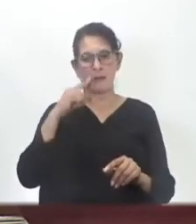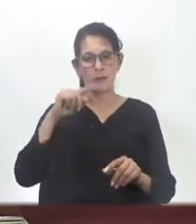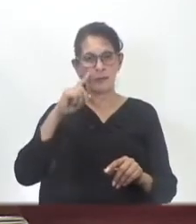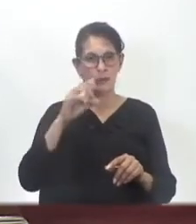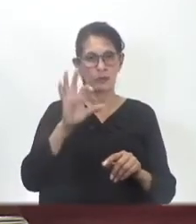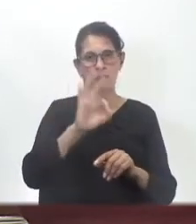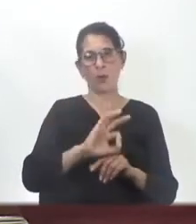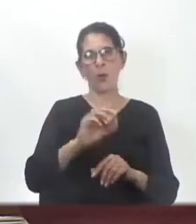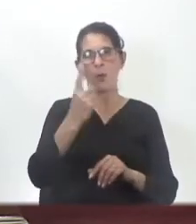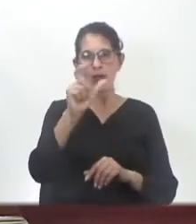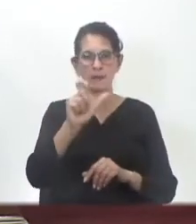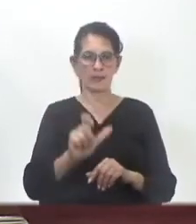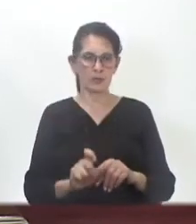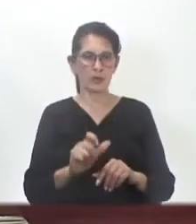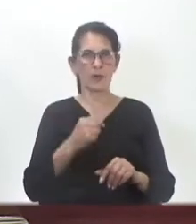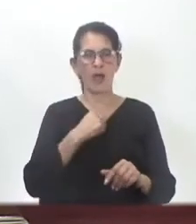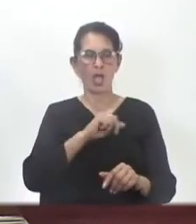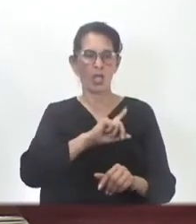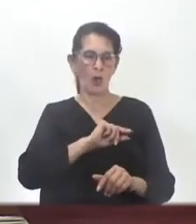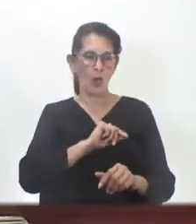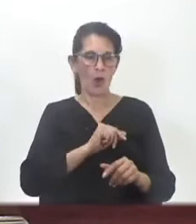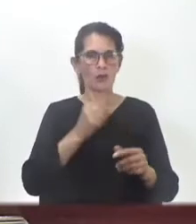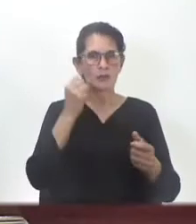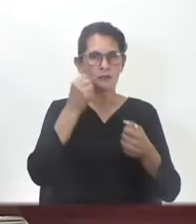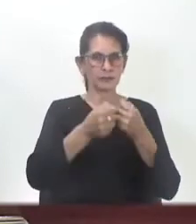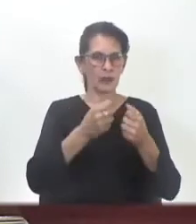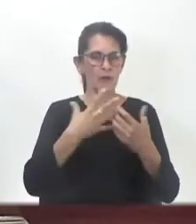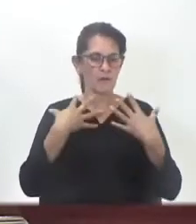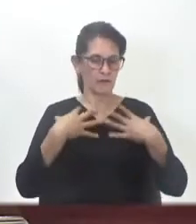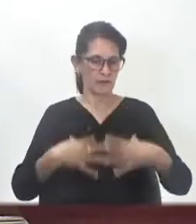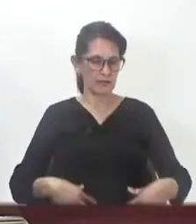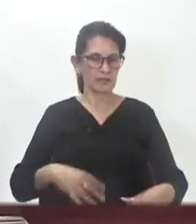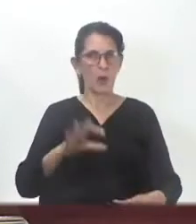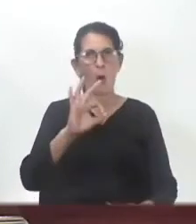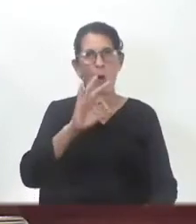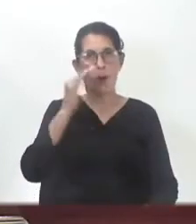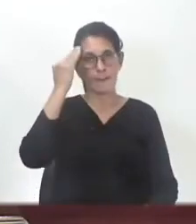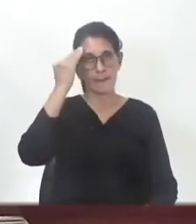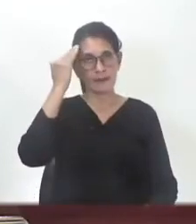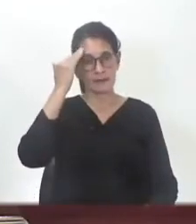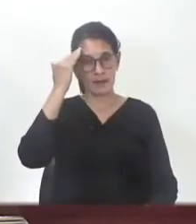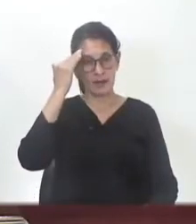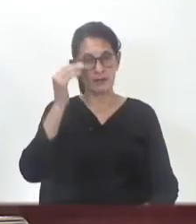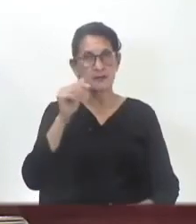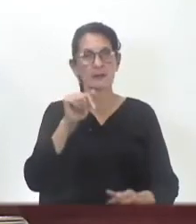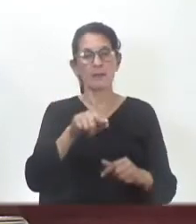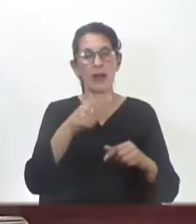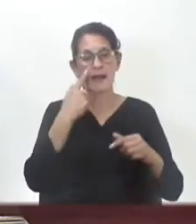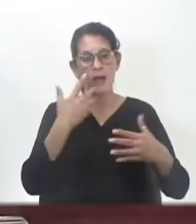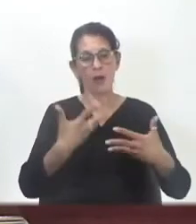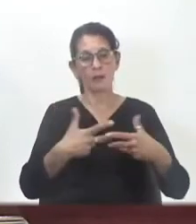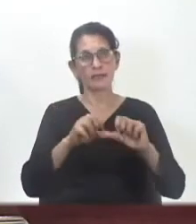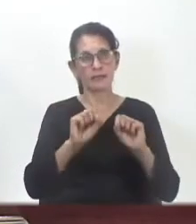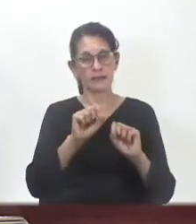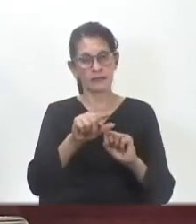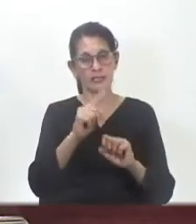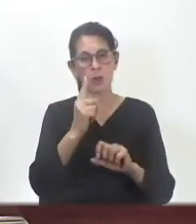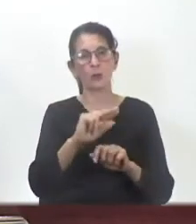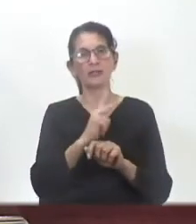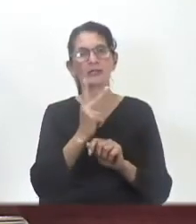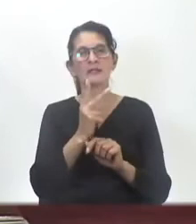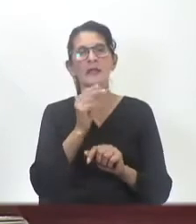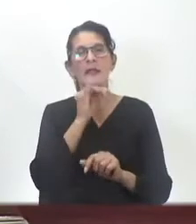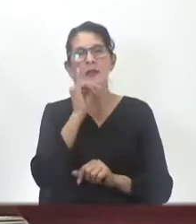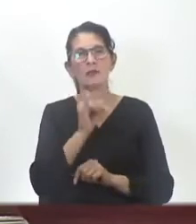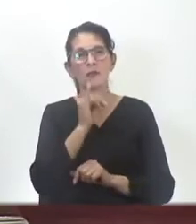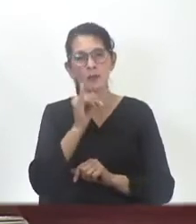persona dolores o sufrimientos graves, ya sean físicos o mentales, con fines de obtener de ella o de un tercero información